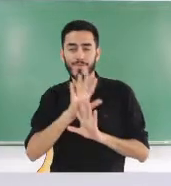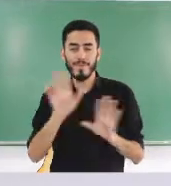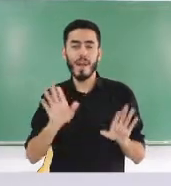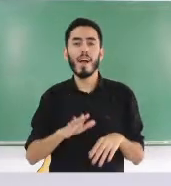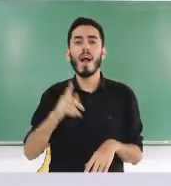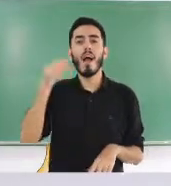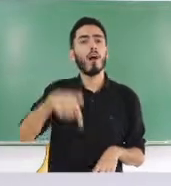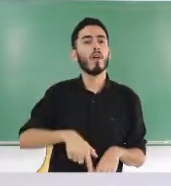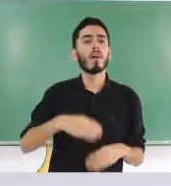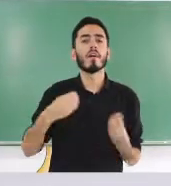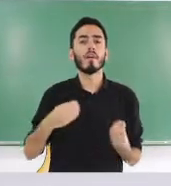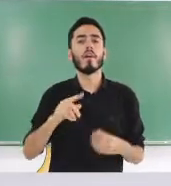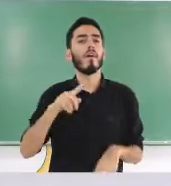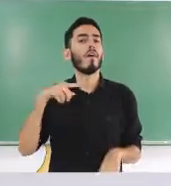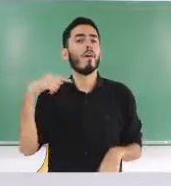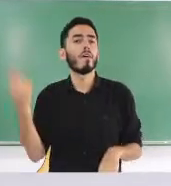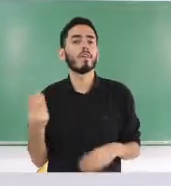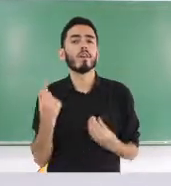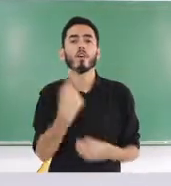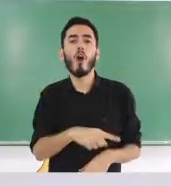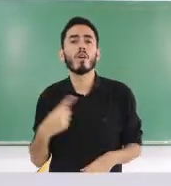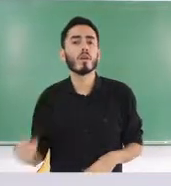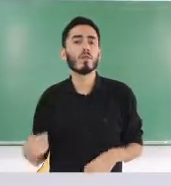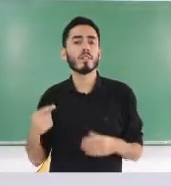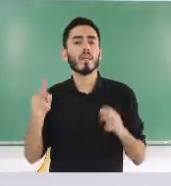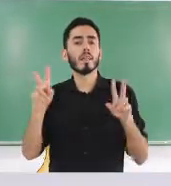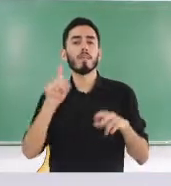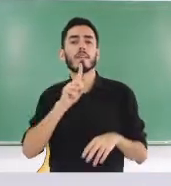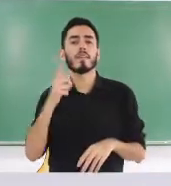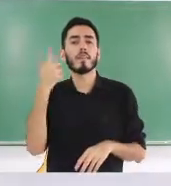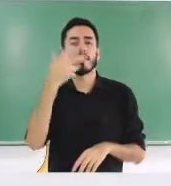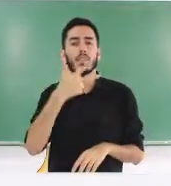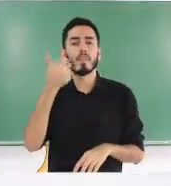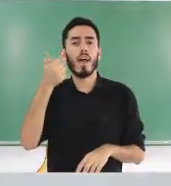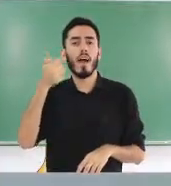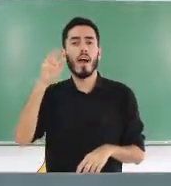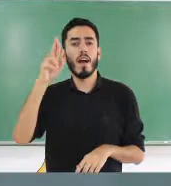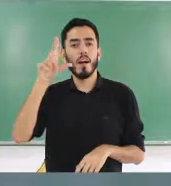a algunas consecuencias del teorema de Tales.